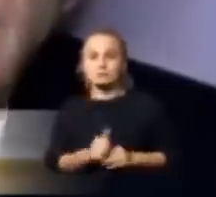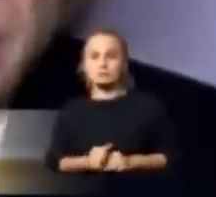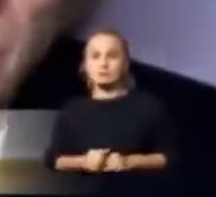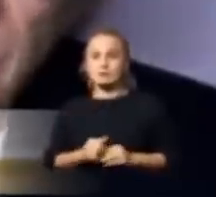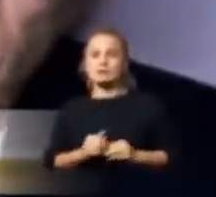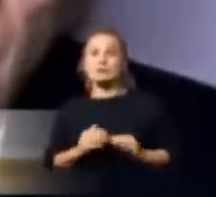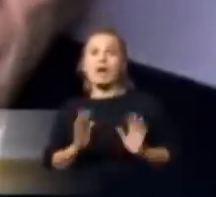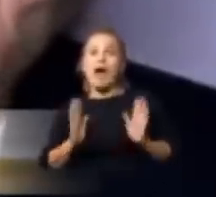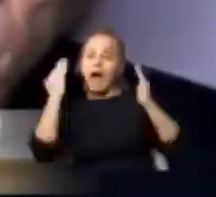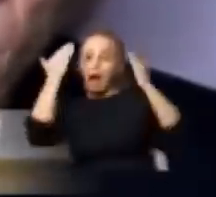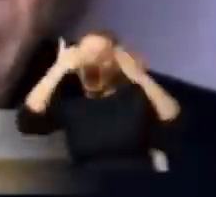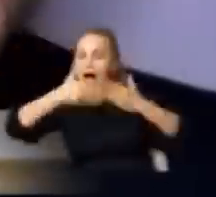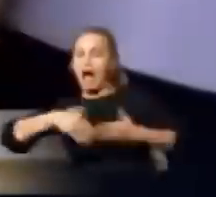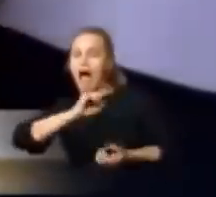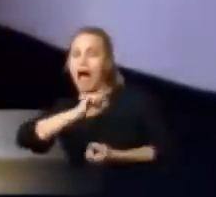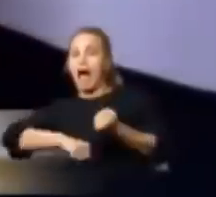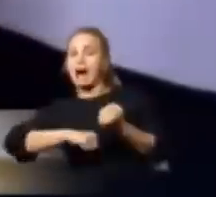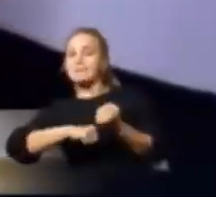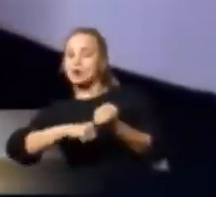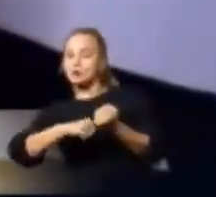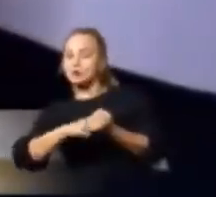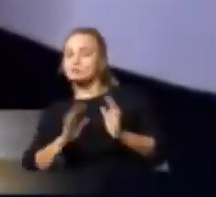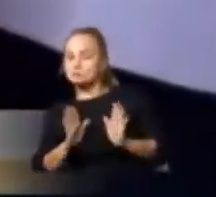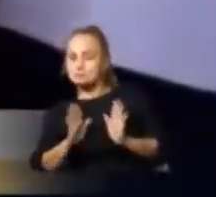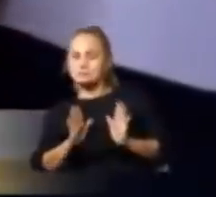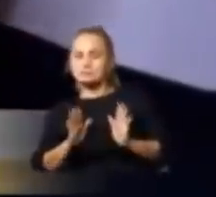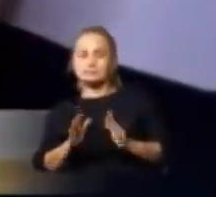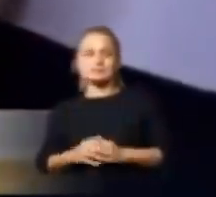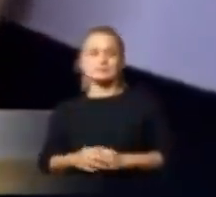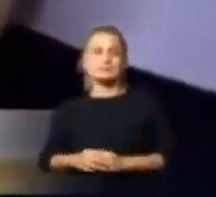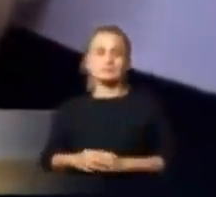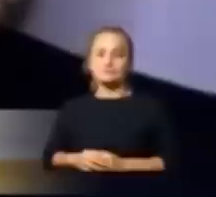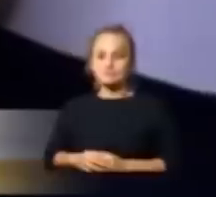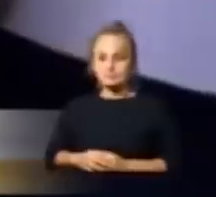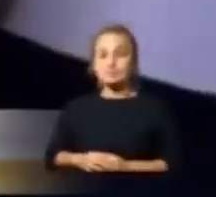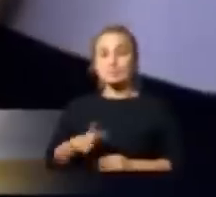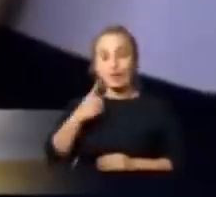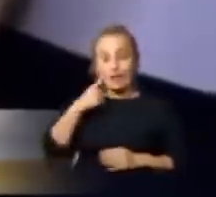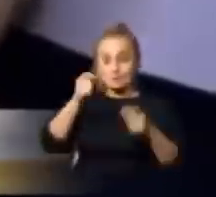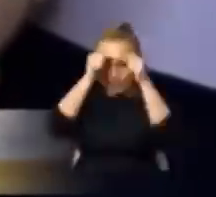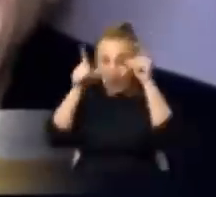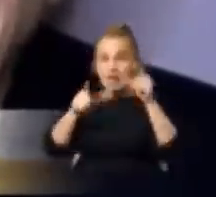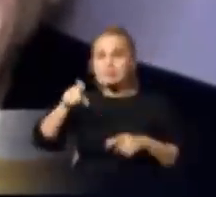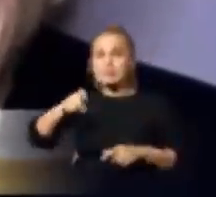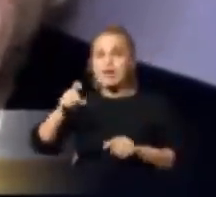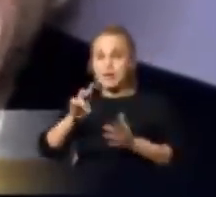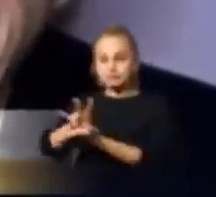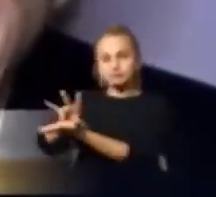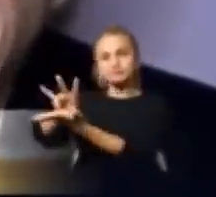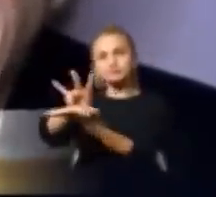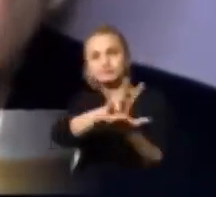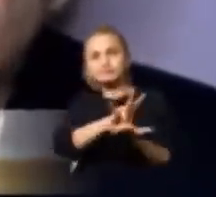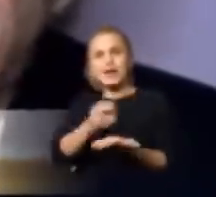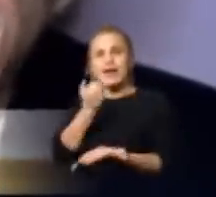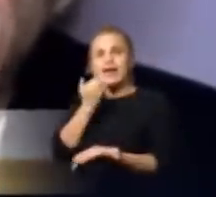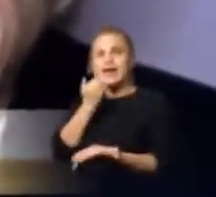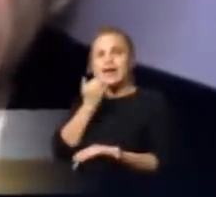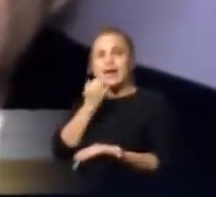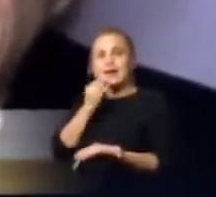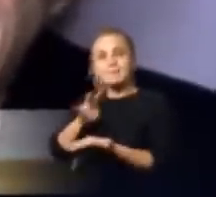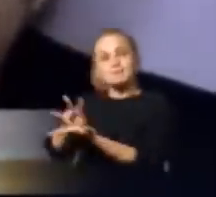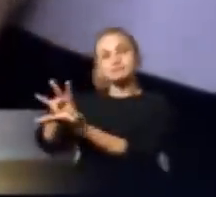hace azuzado por la cúpula del Estado y del poder público, que tienen el deber de dar ejemplo y que tienen el deber de llamar